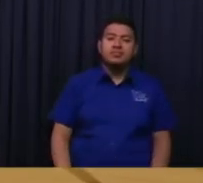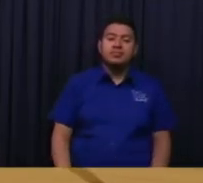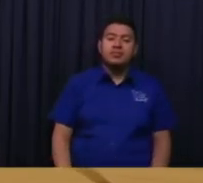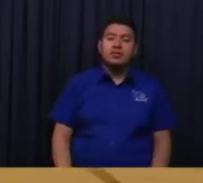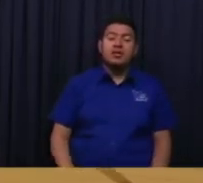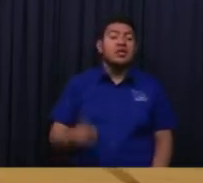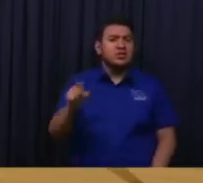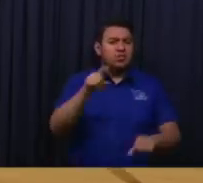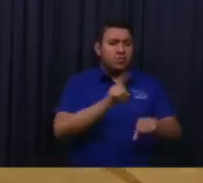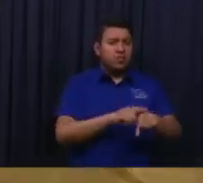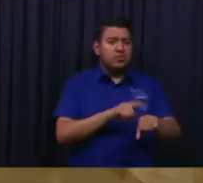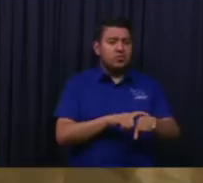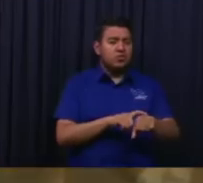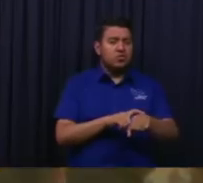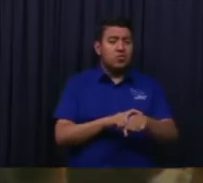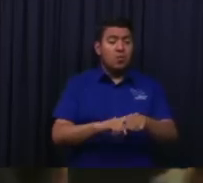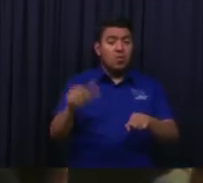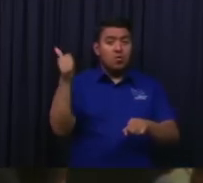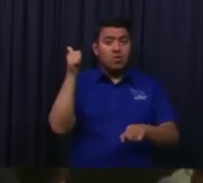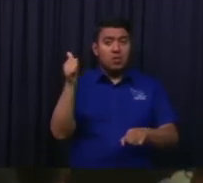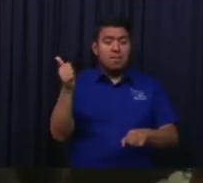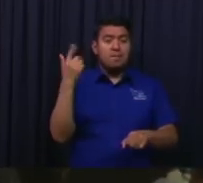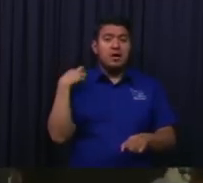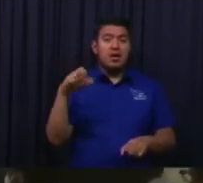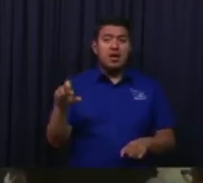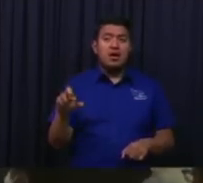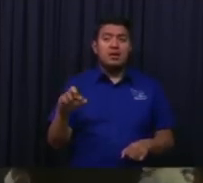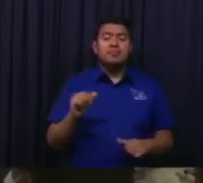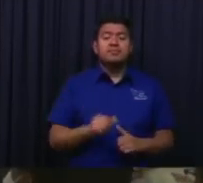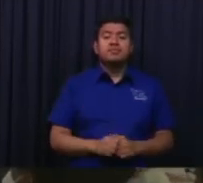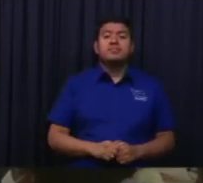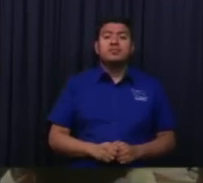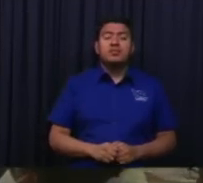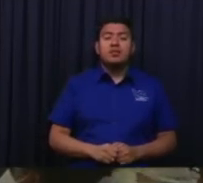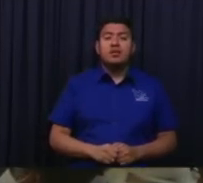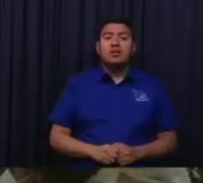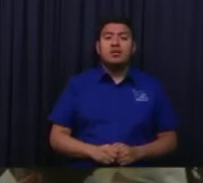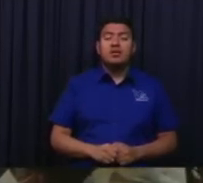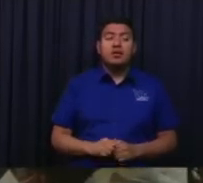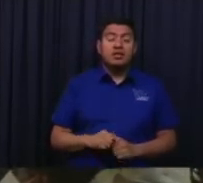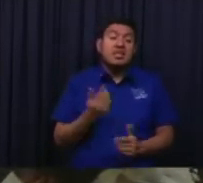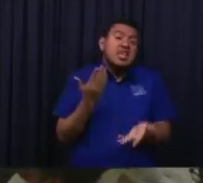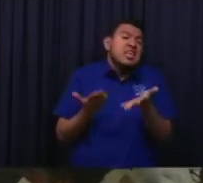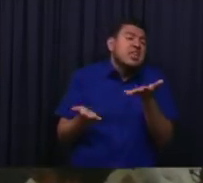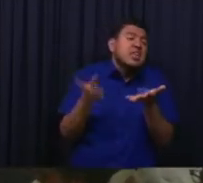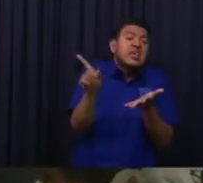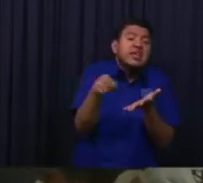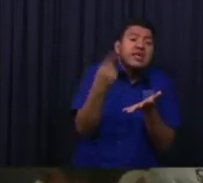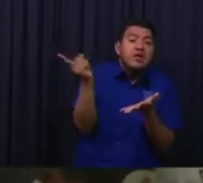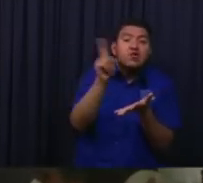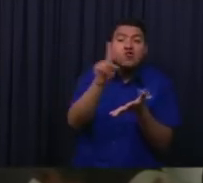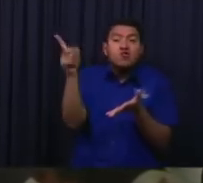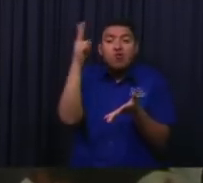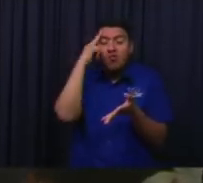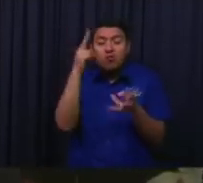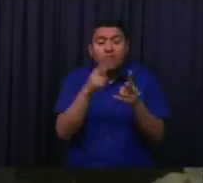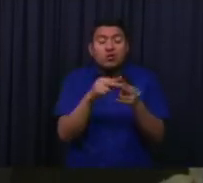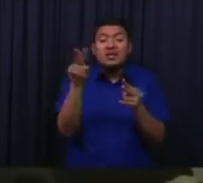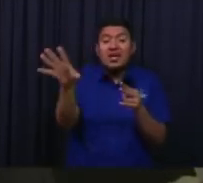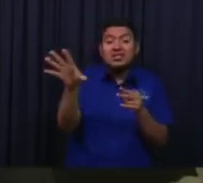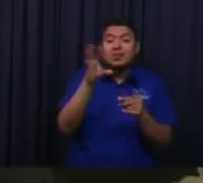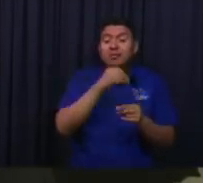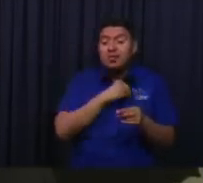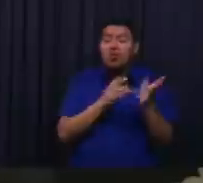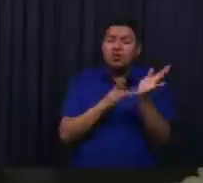Y este es un momento propicio para poder extenderle a usted que no conoce al Señor, para que venga esta tarde tan gloriosa,